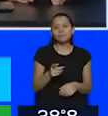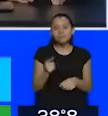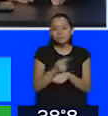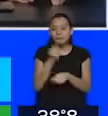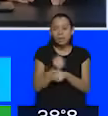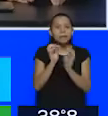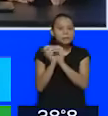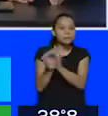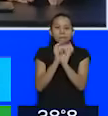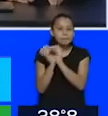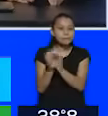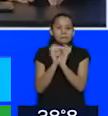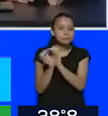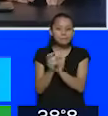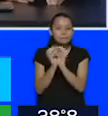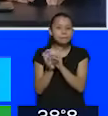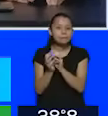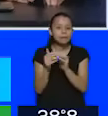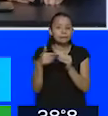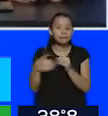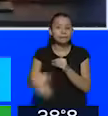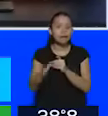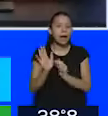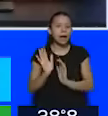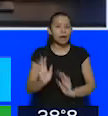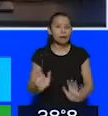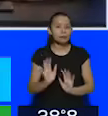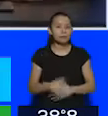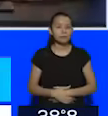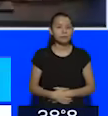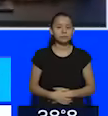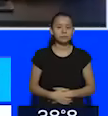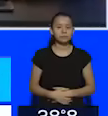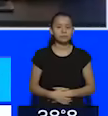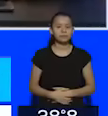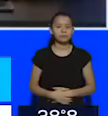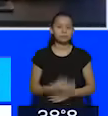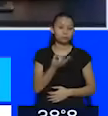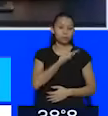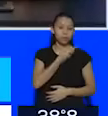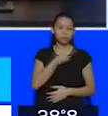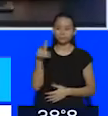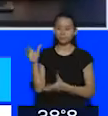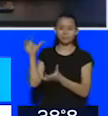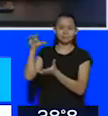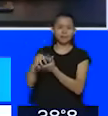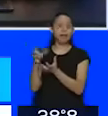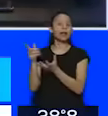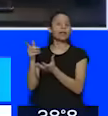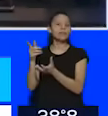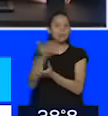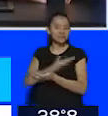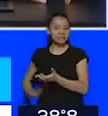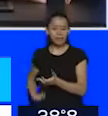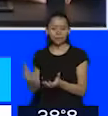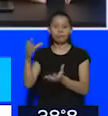discusiones las negociaciones ahora obviamente en el la oficina del presidente de la cámara de diputados Martín menem